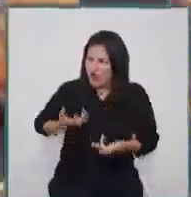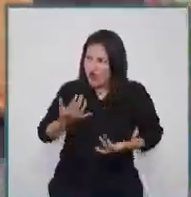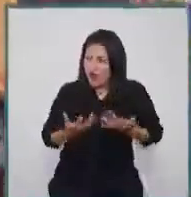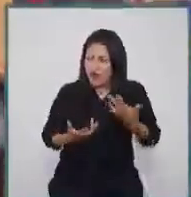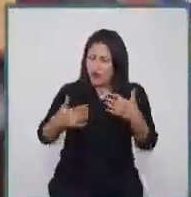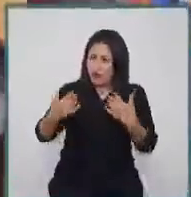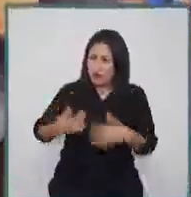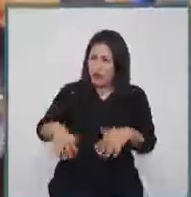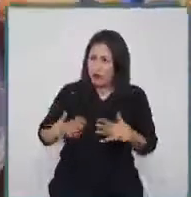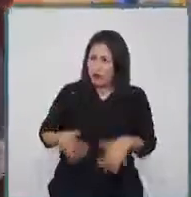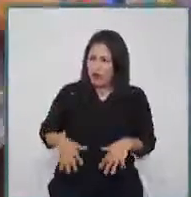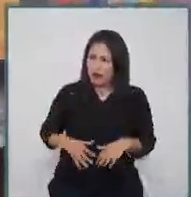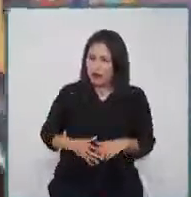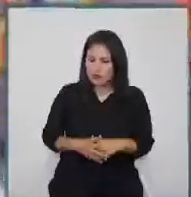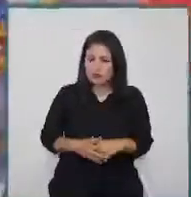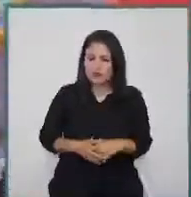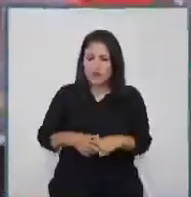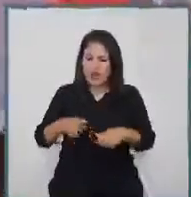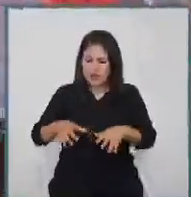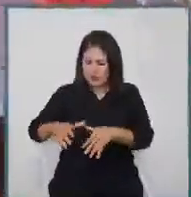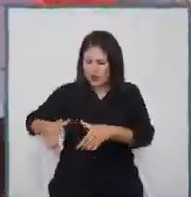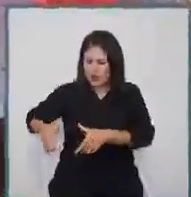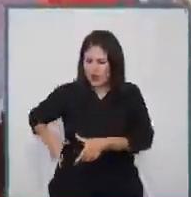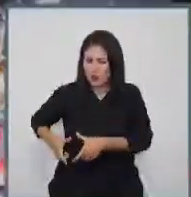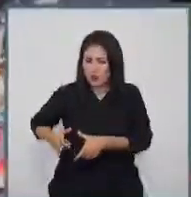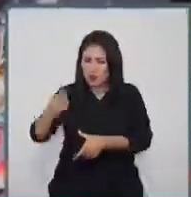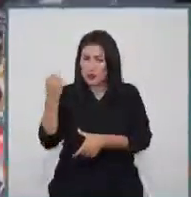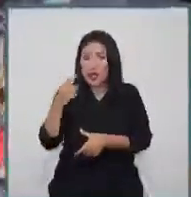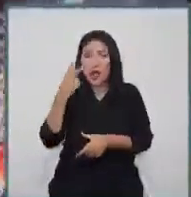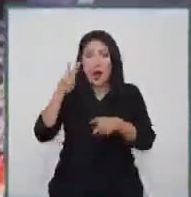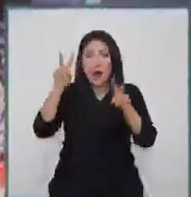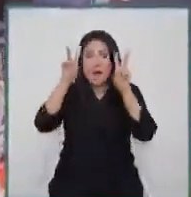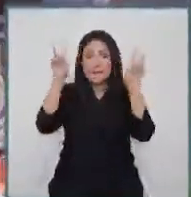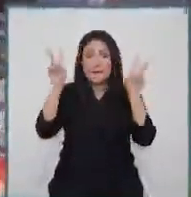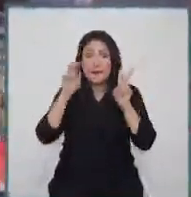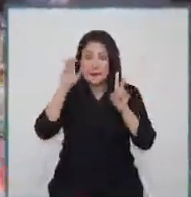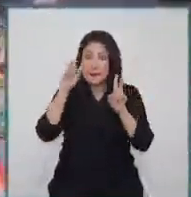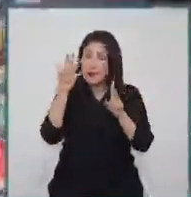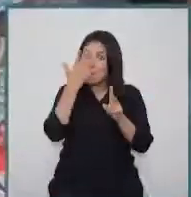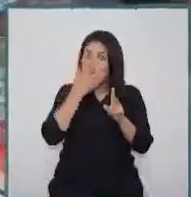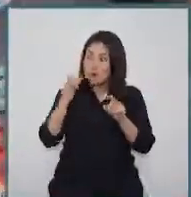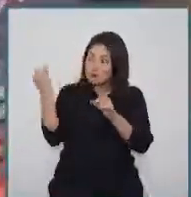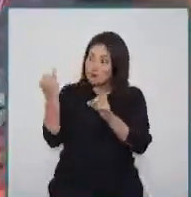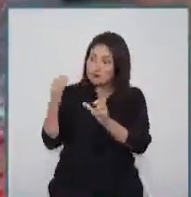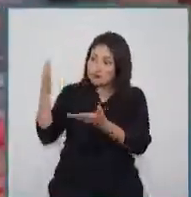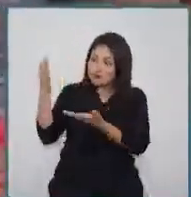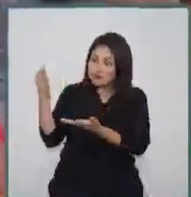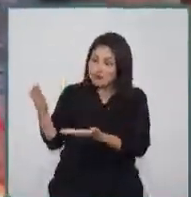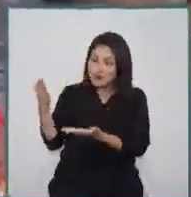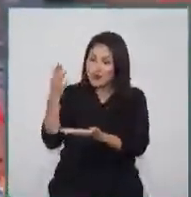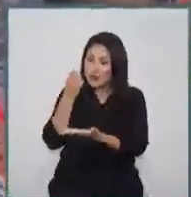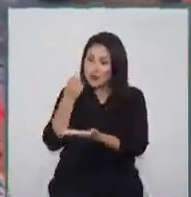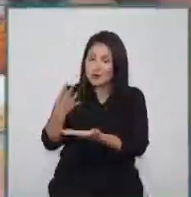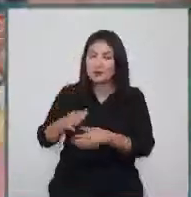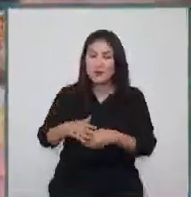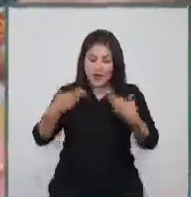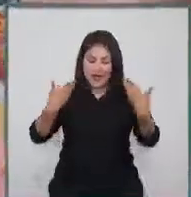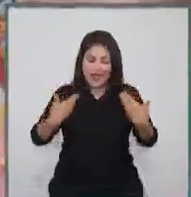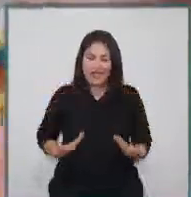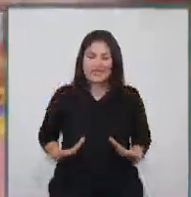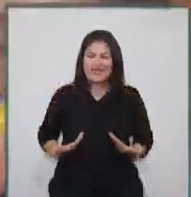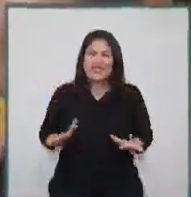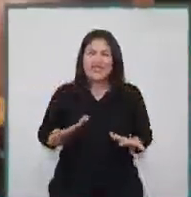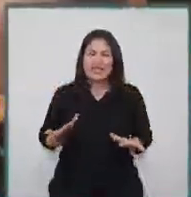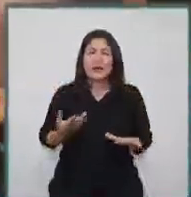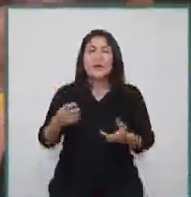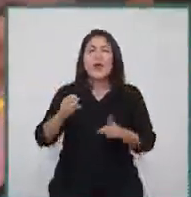llamas, mira, del fuego. Exacto, la careta. Ah, esta es la Virgen, miren, acá también está la Virgencita Candelaria. Este traje